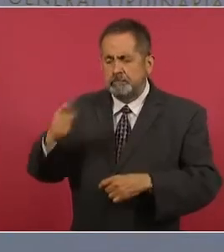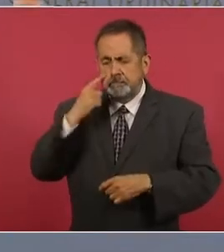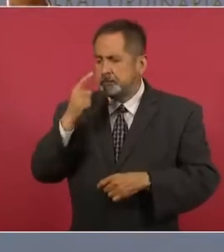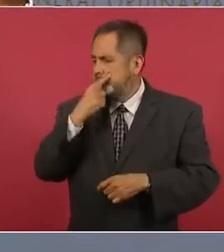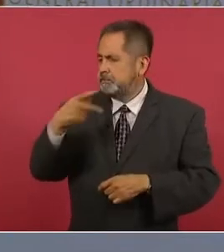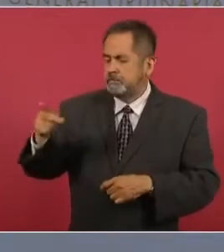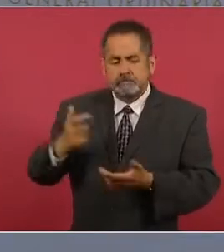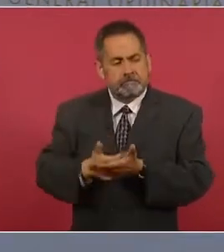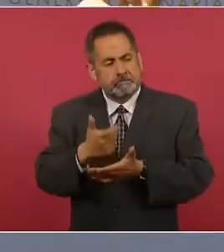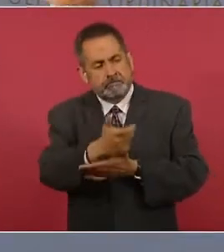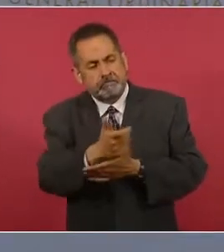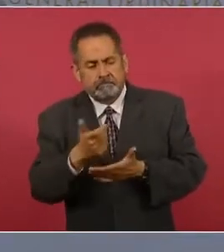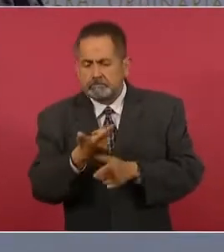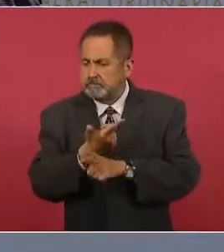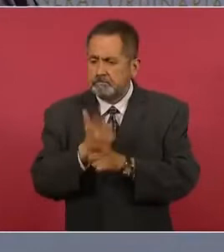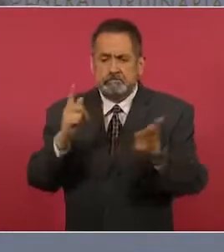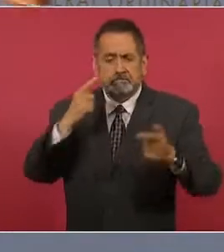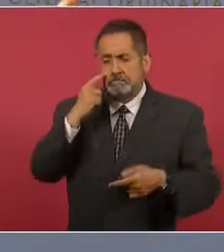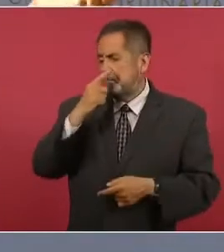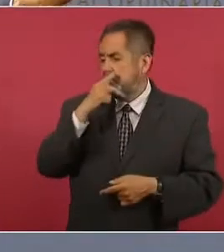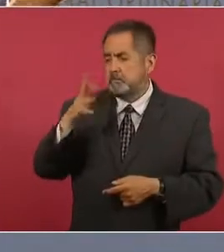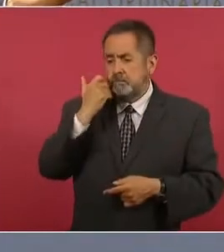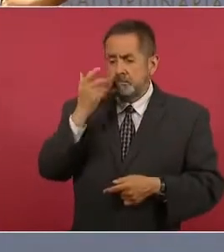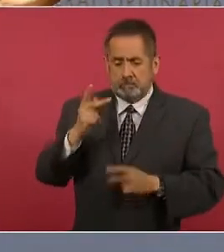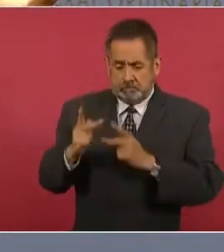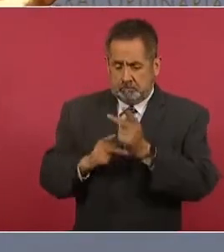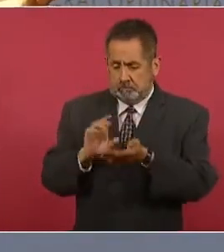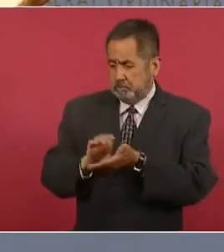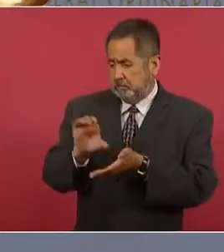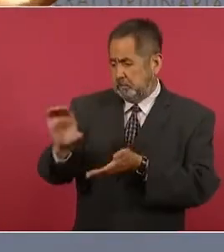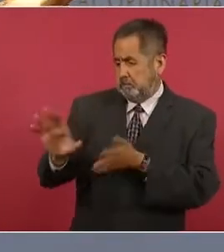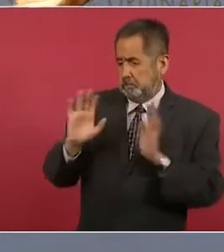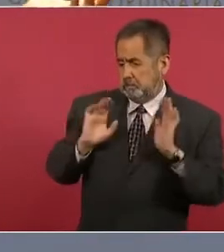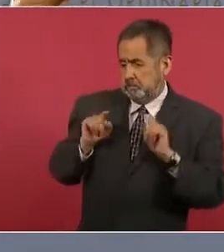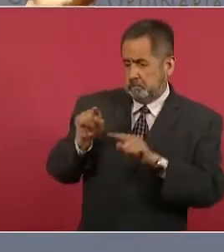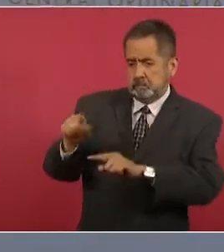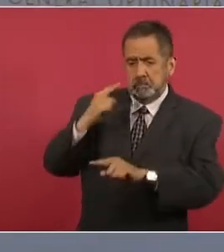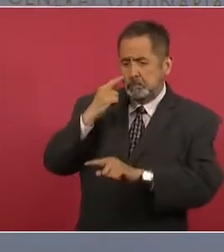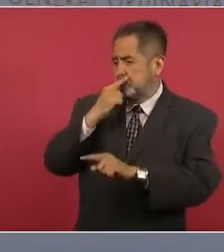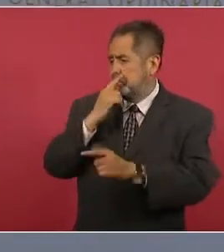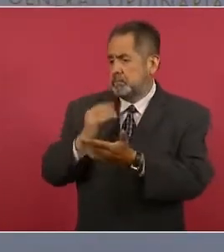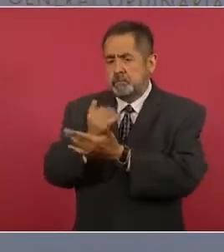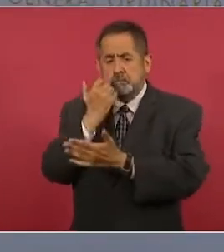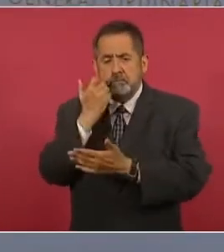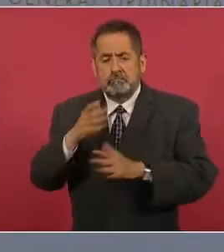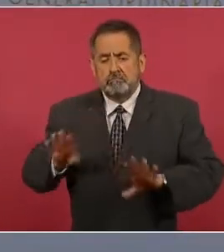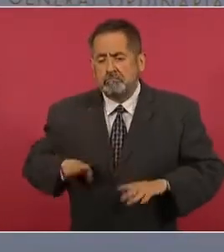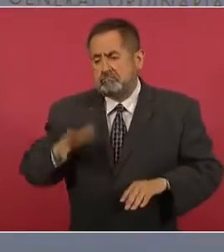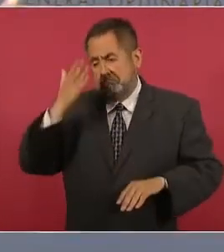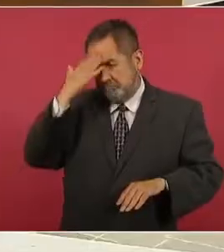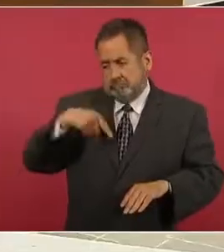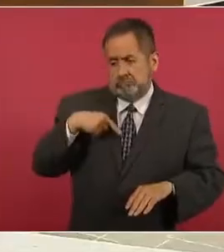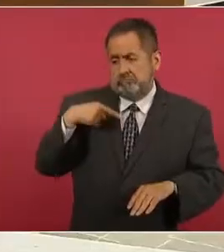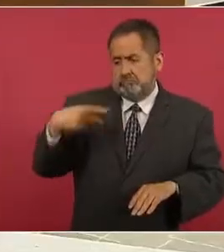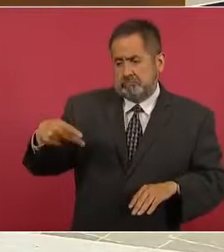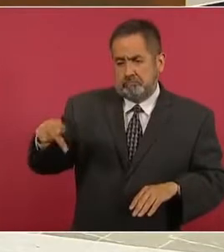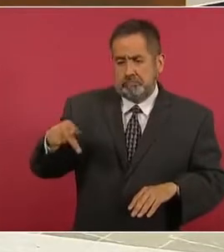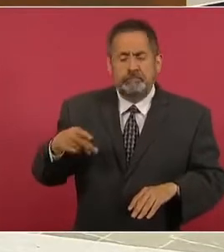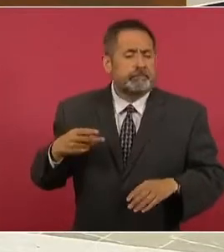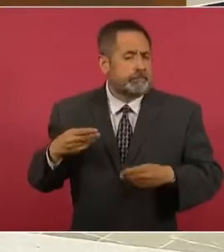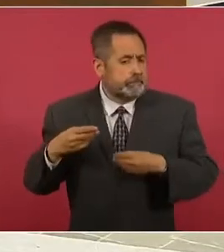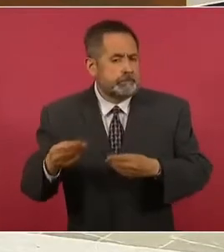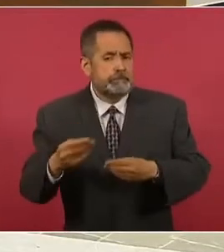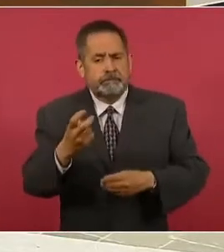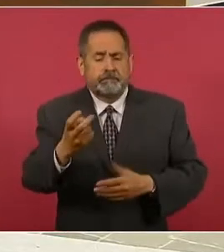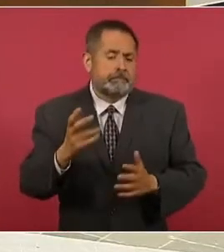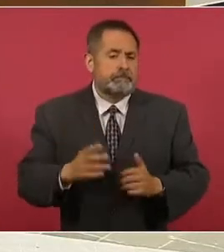para hacer de su crédito lo que más les convenga,